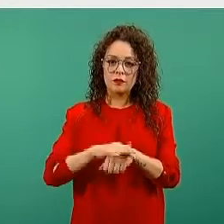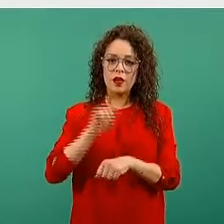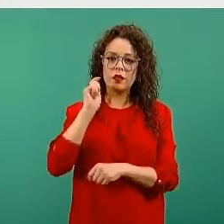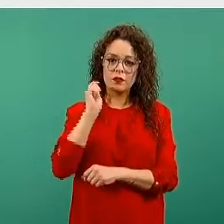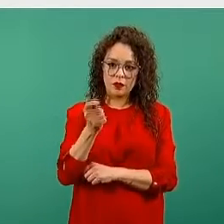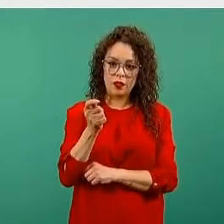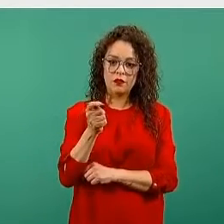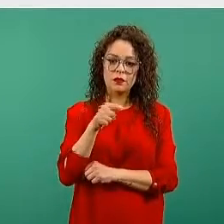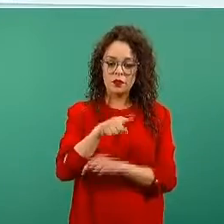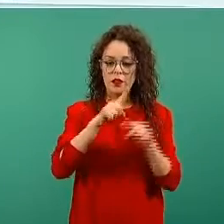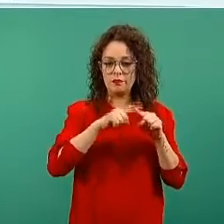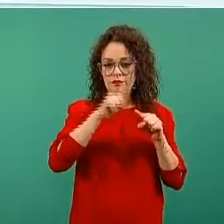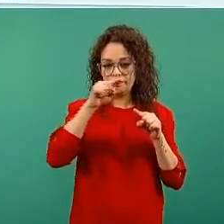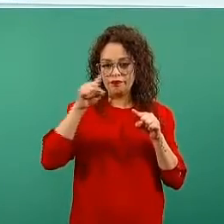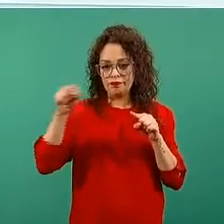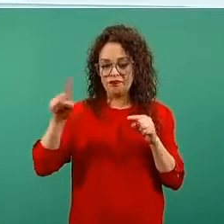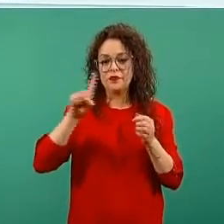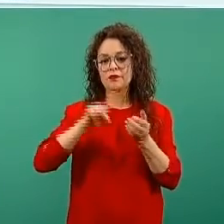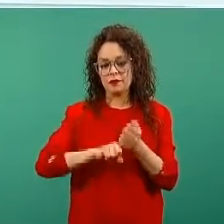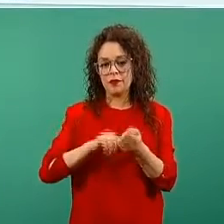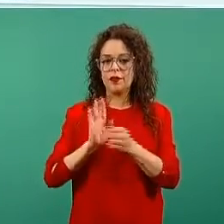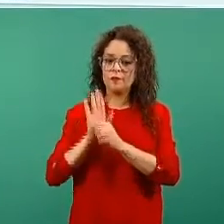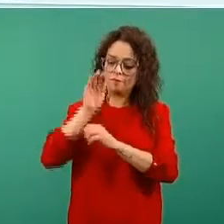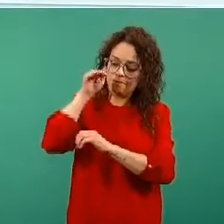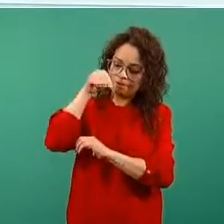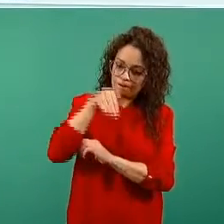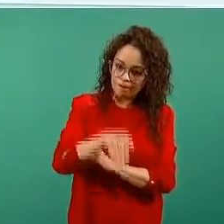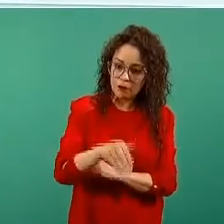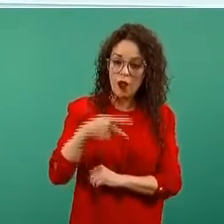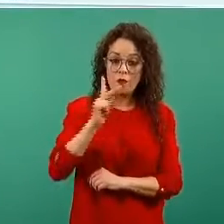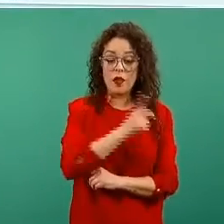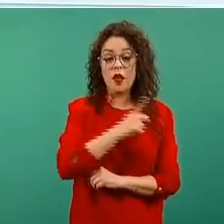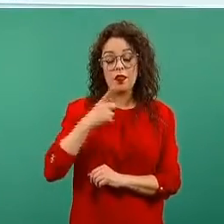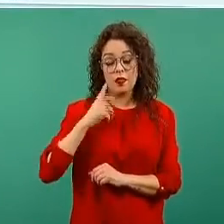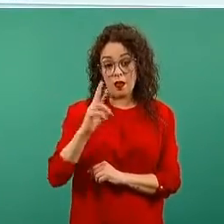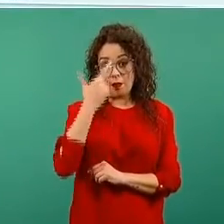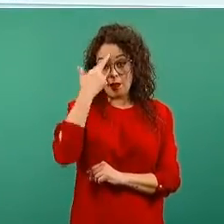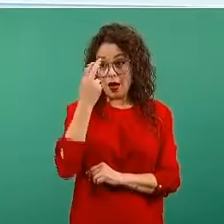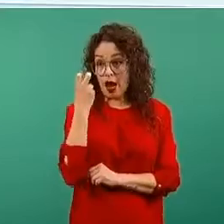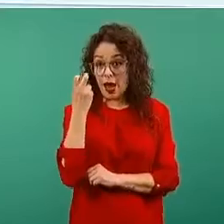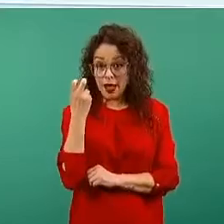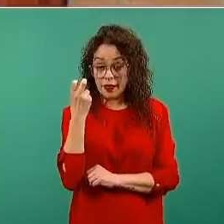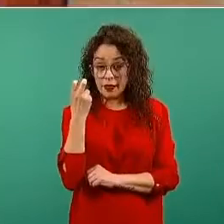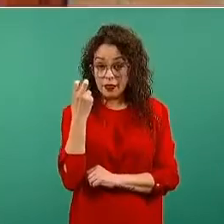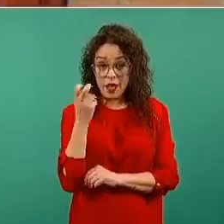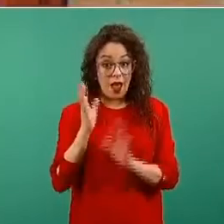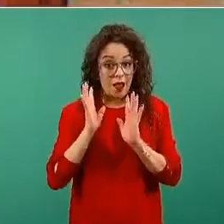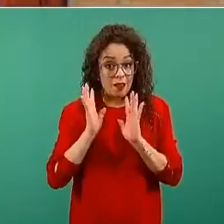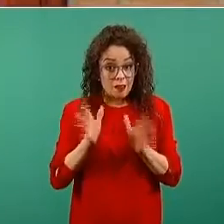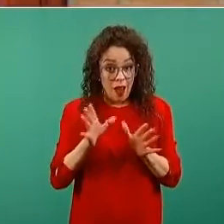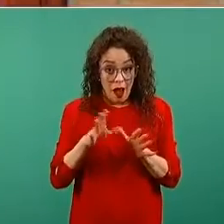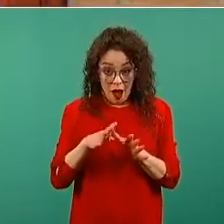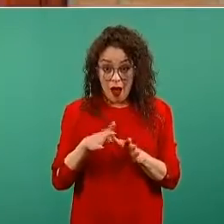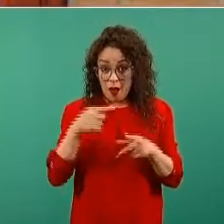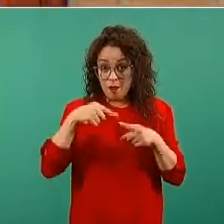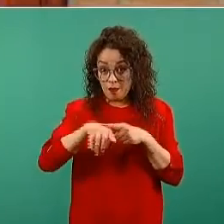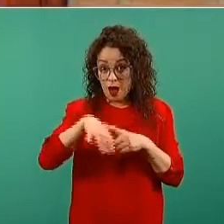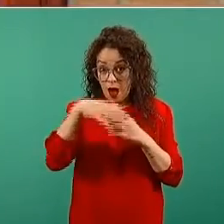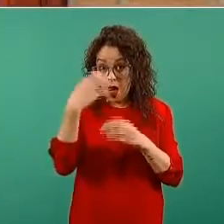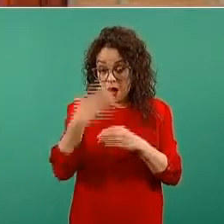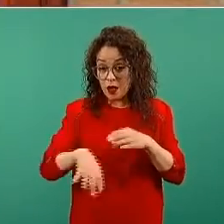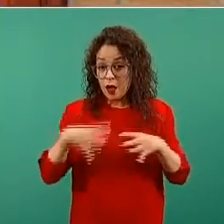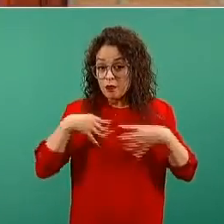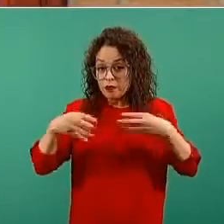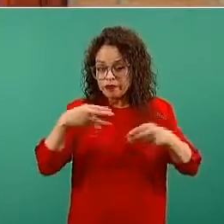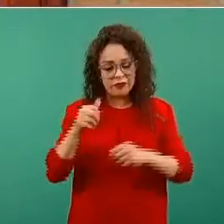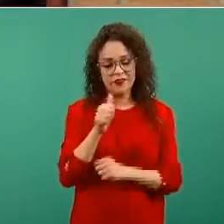¿no? Es importante. Sin embargo, recordemos, esto no significa que la epidemia en México se está terminando o que la epidemia